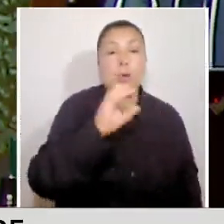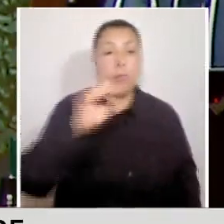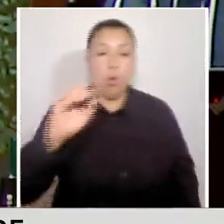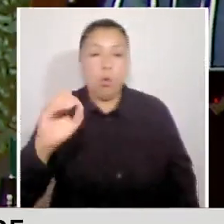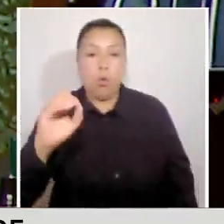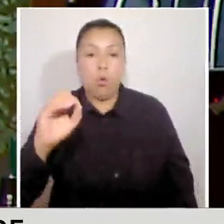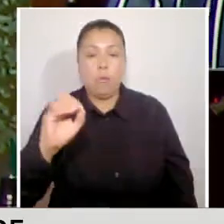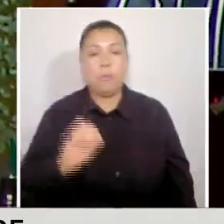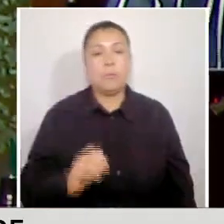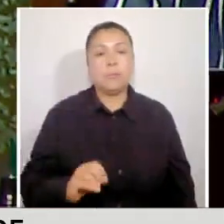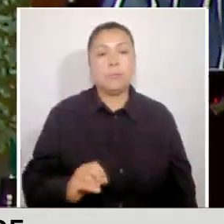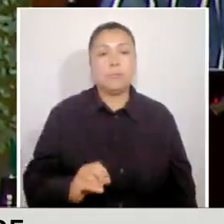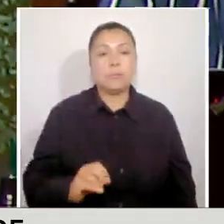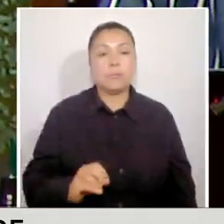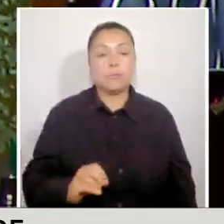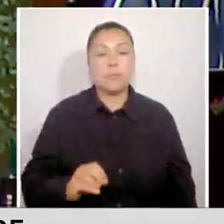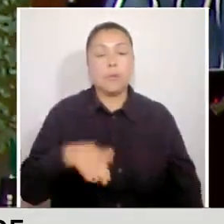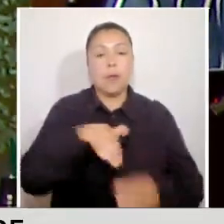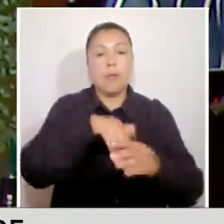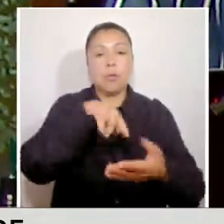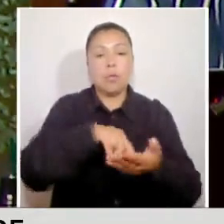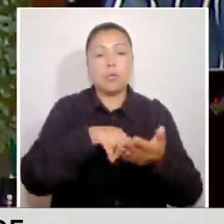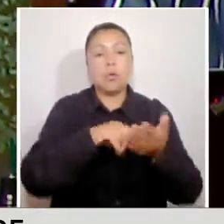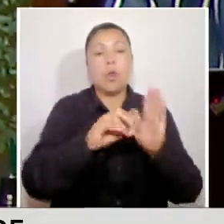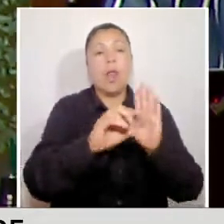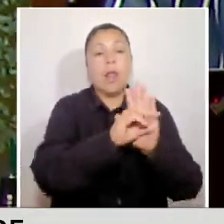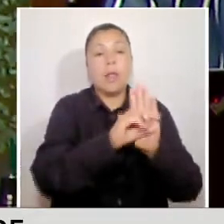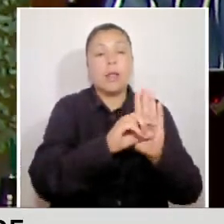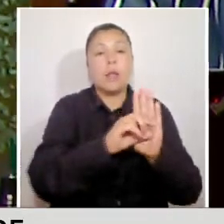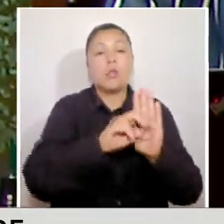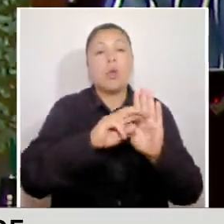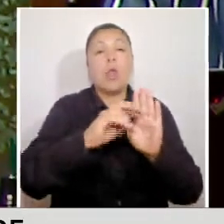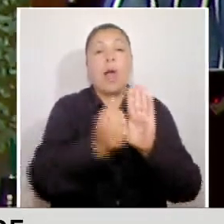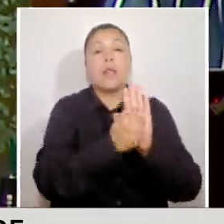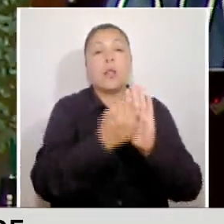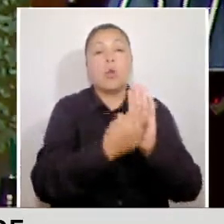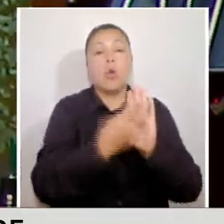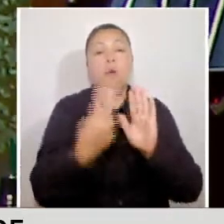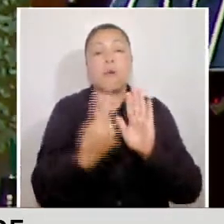o en votación la indicación renovada para modificar el artículo